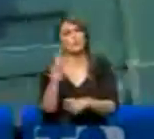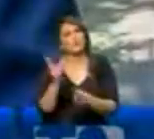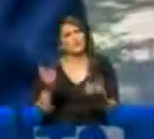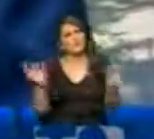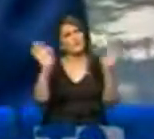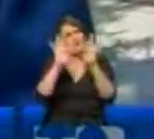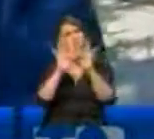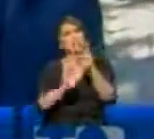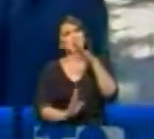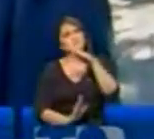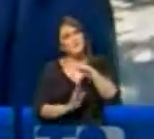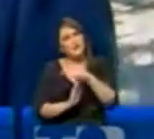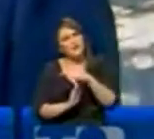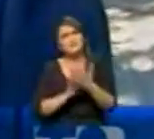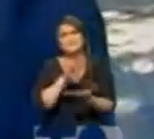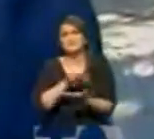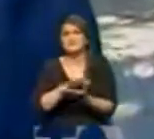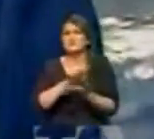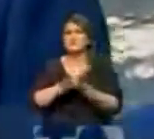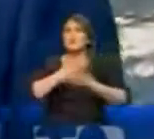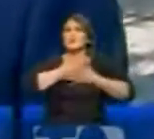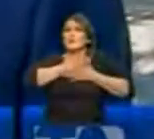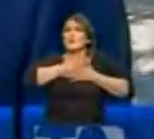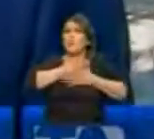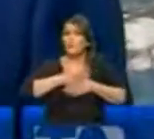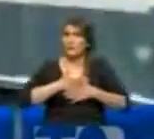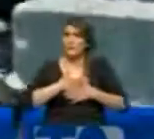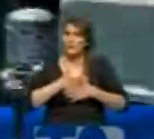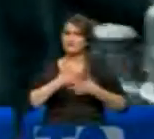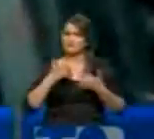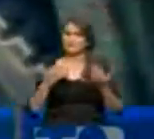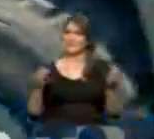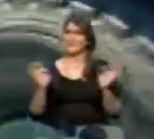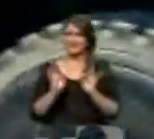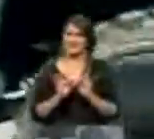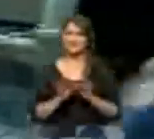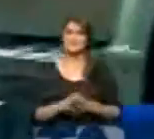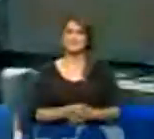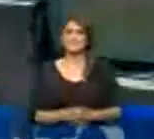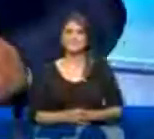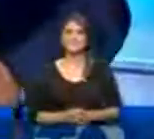en paz. Que nosotros como ciudadanos nos sintamos tranquilos en nuestra propia ciudad. Luisa María Heredia, 24 horas.